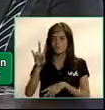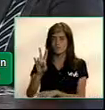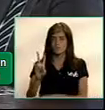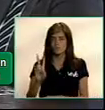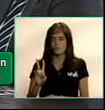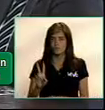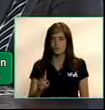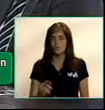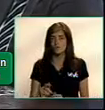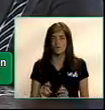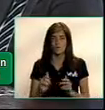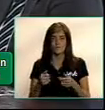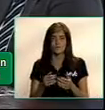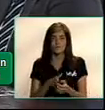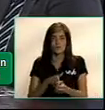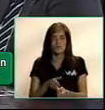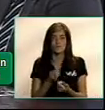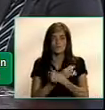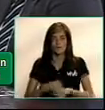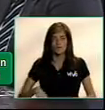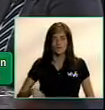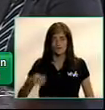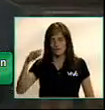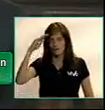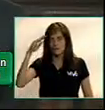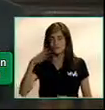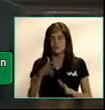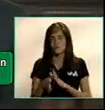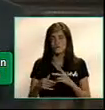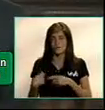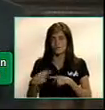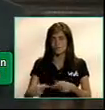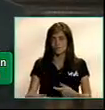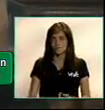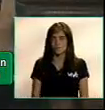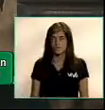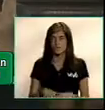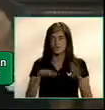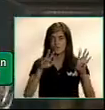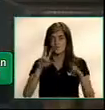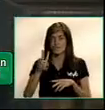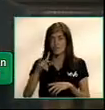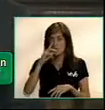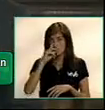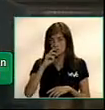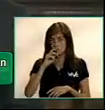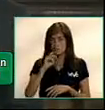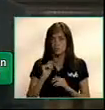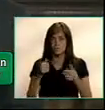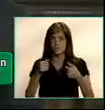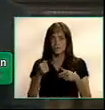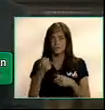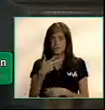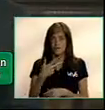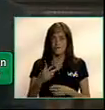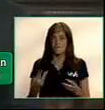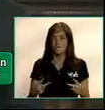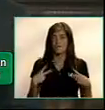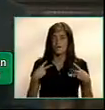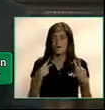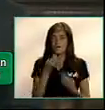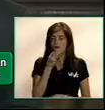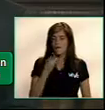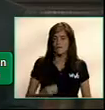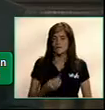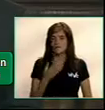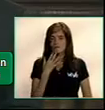que insurge como líder militar de una generación, 4 de febrero del 92, y empieza su tercera vida. Un joven muy sencillo, yo